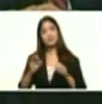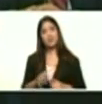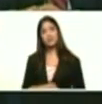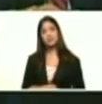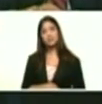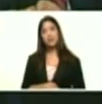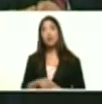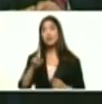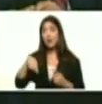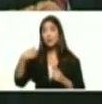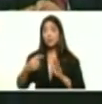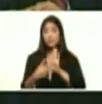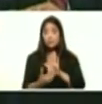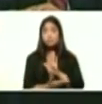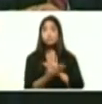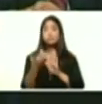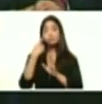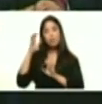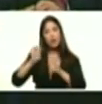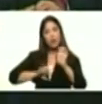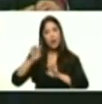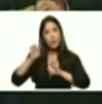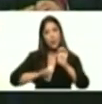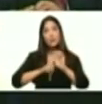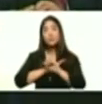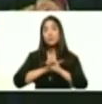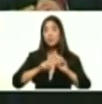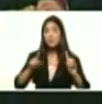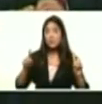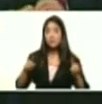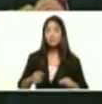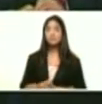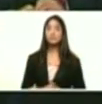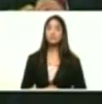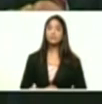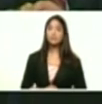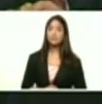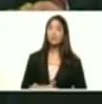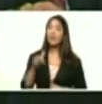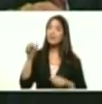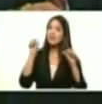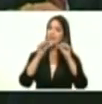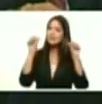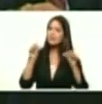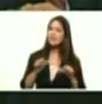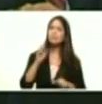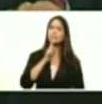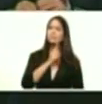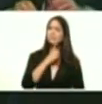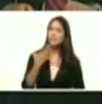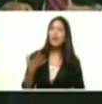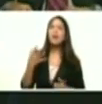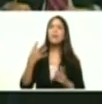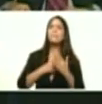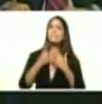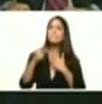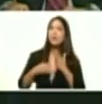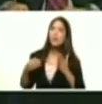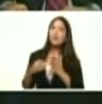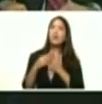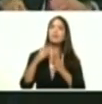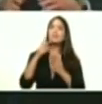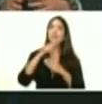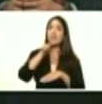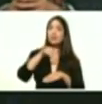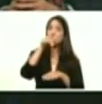bueno, que ya lo vamos a seguir, evaluando, pero además, a este sistema, que hemos llamado, de boicot económico nacional, e